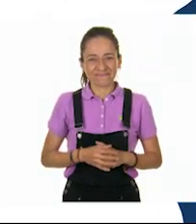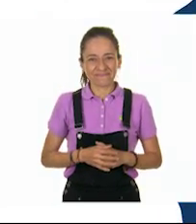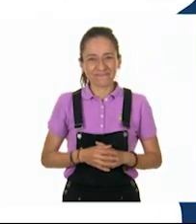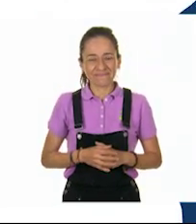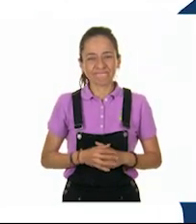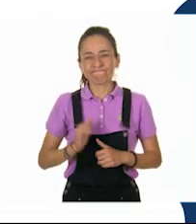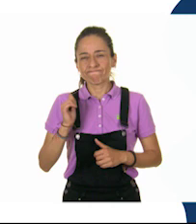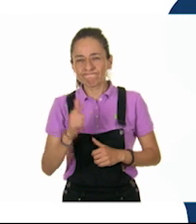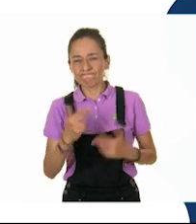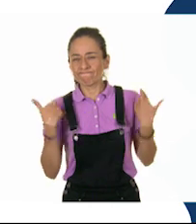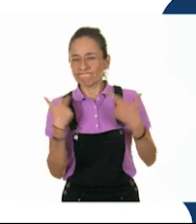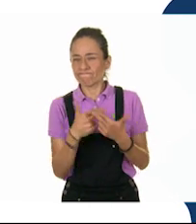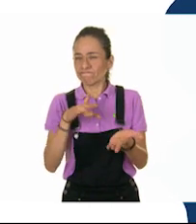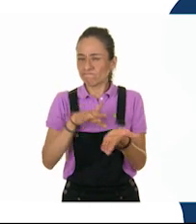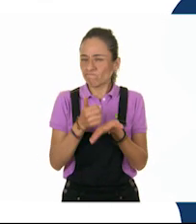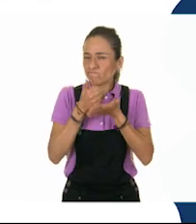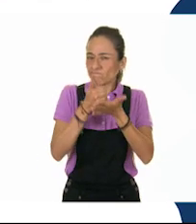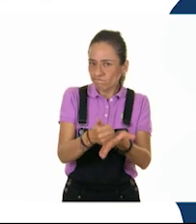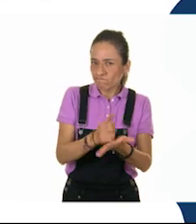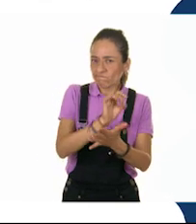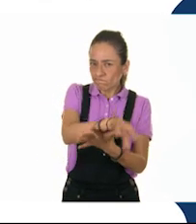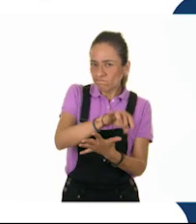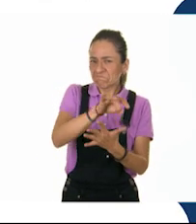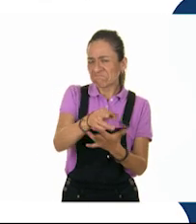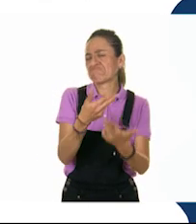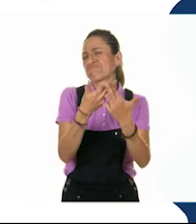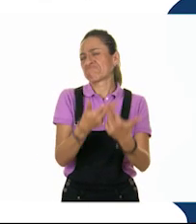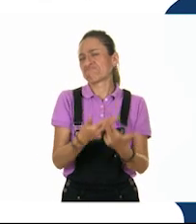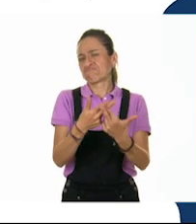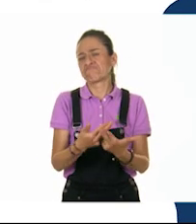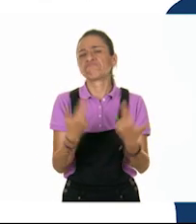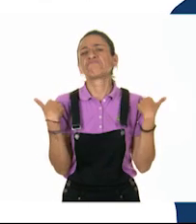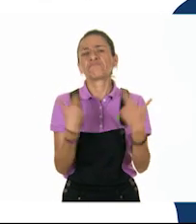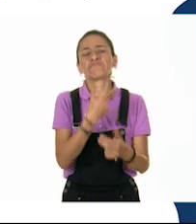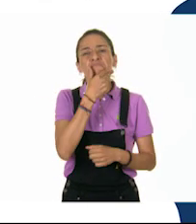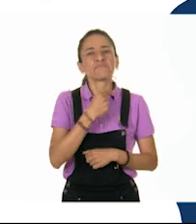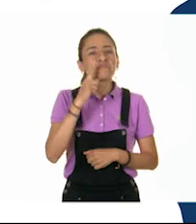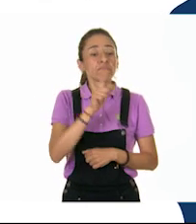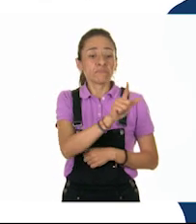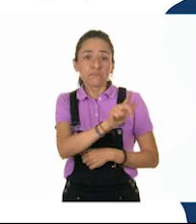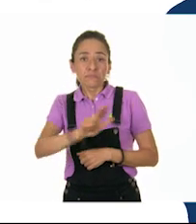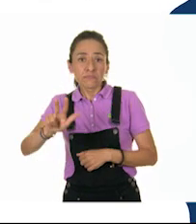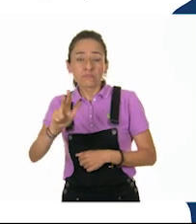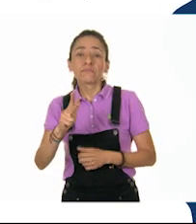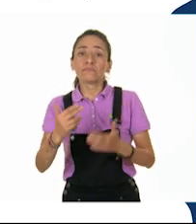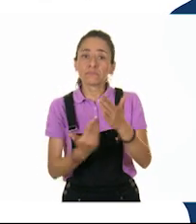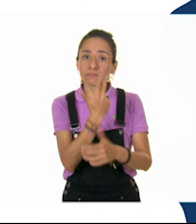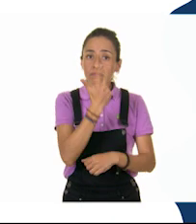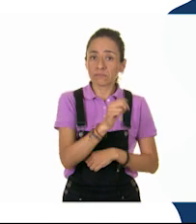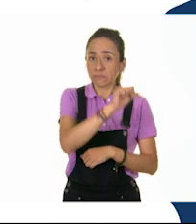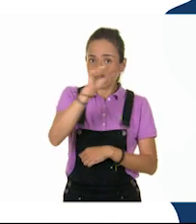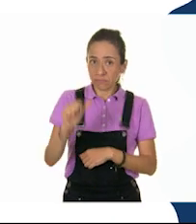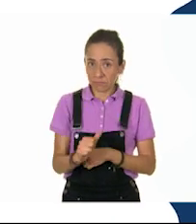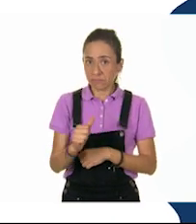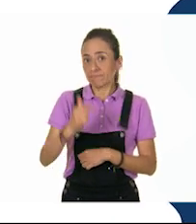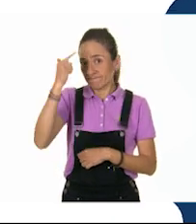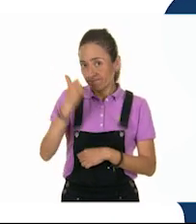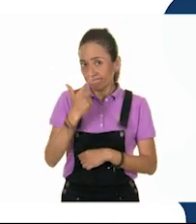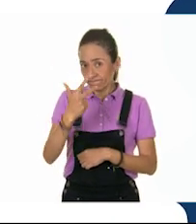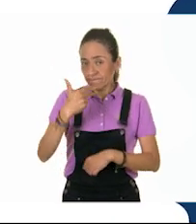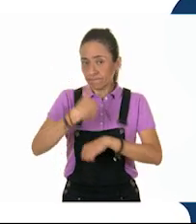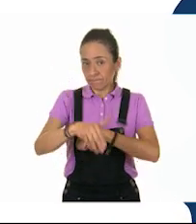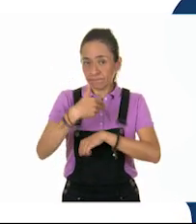Para apoyo pedagógico, hay maestras y maestros de lunes a viernes de 8 a 20 horas en el teléfono